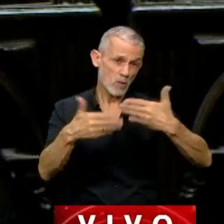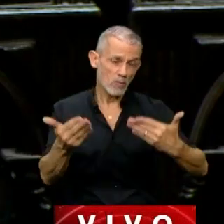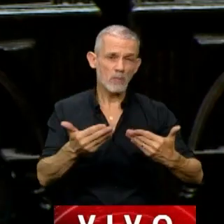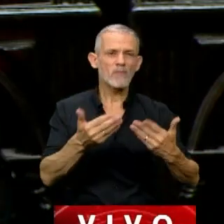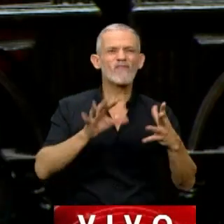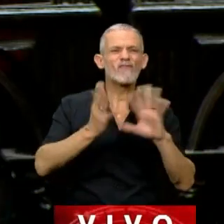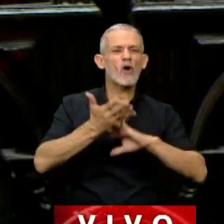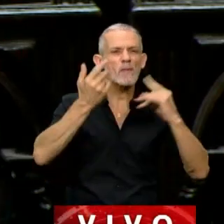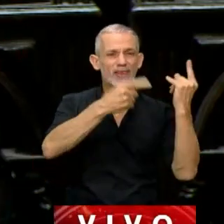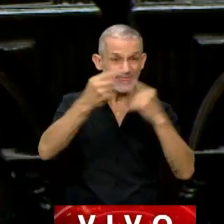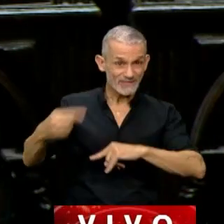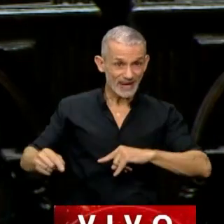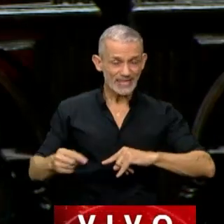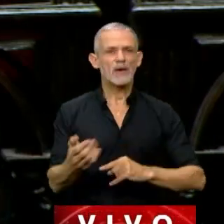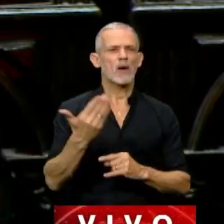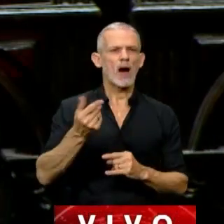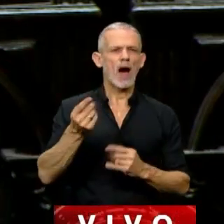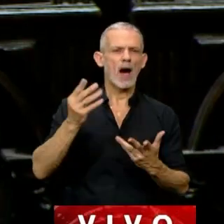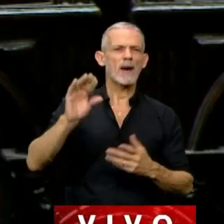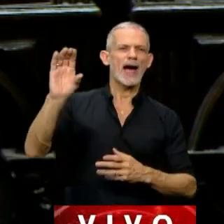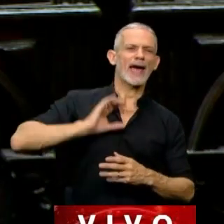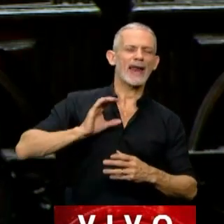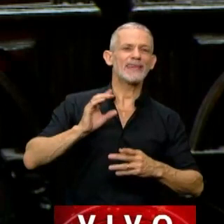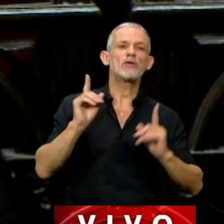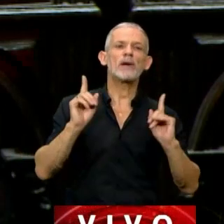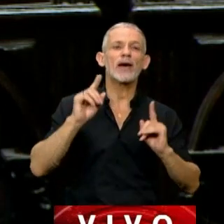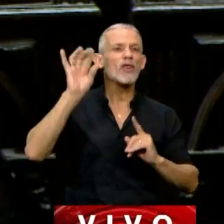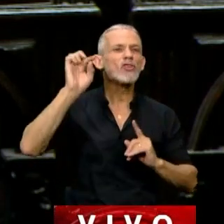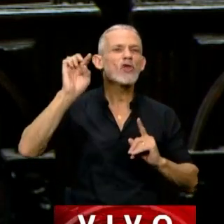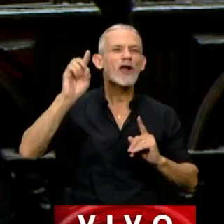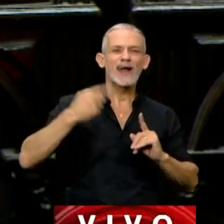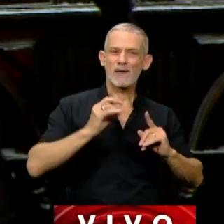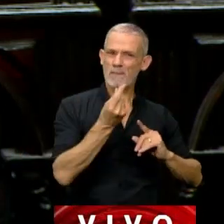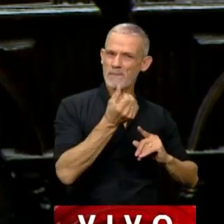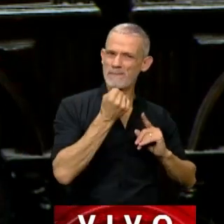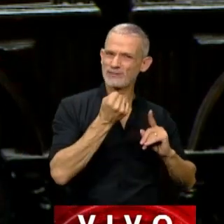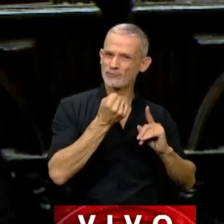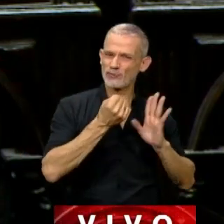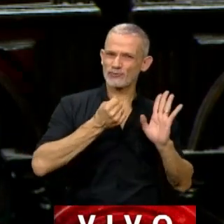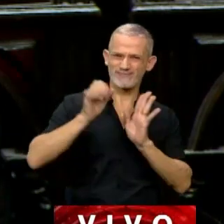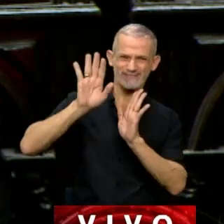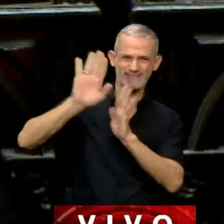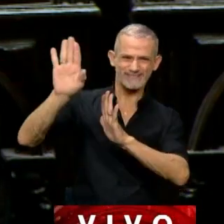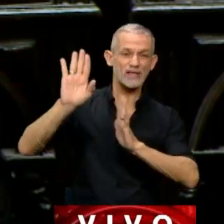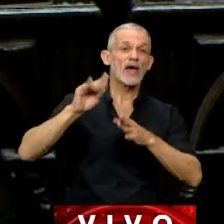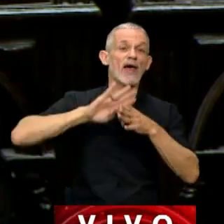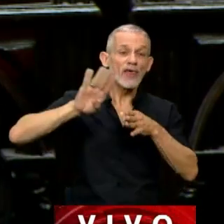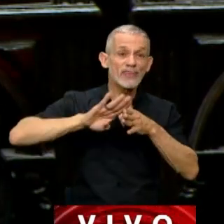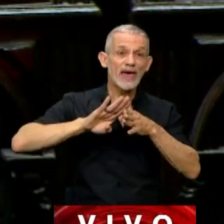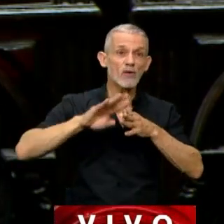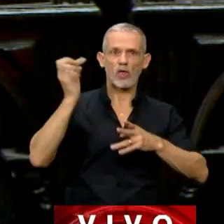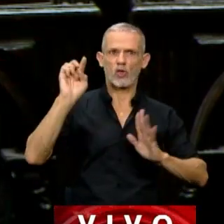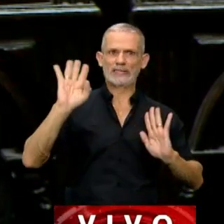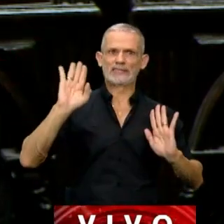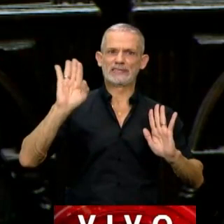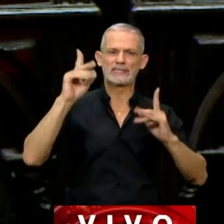instrumentos para poder captar crédito en moneda nacional saliendo a endeudarse en moneda extranjera